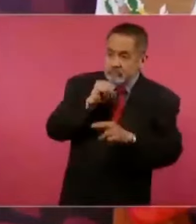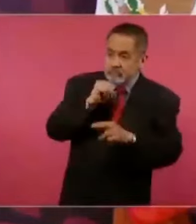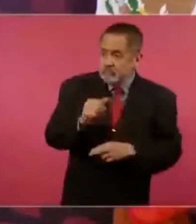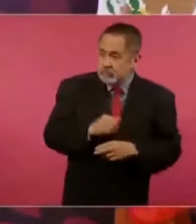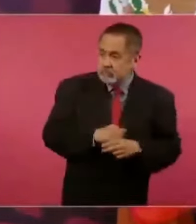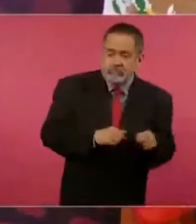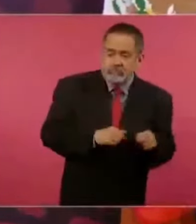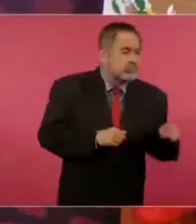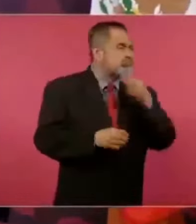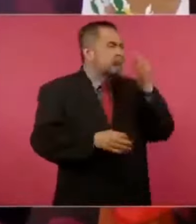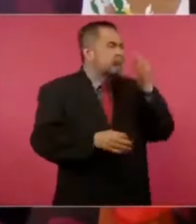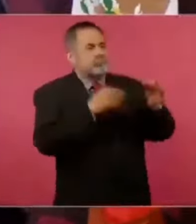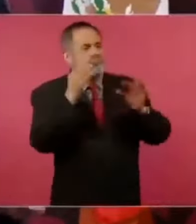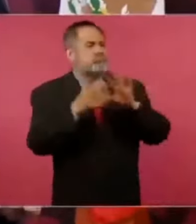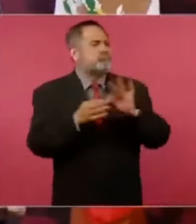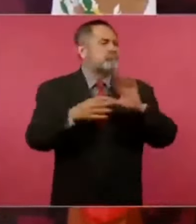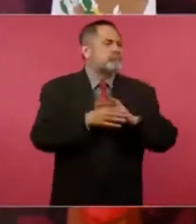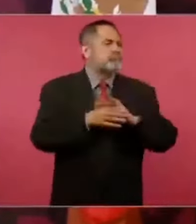salen a decir: